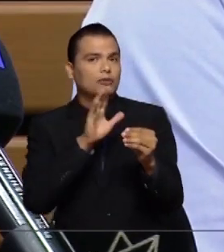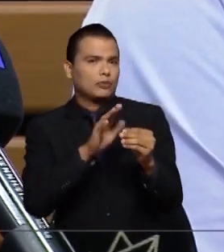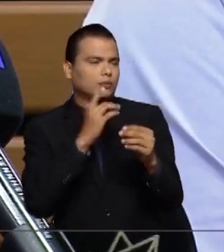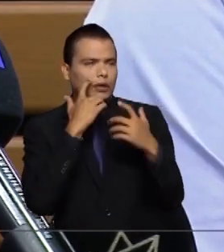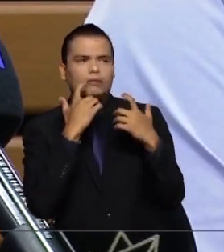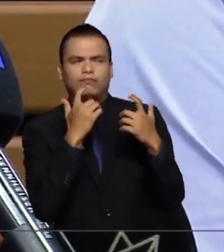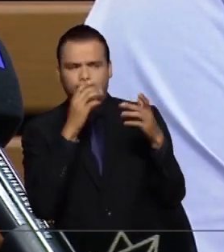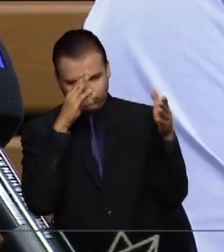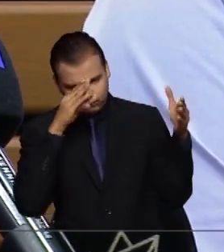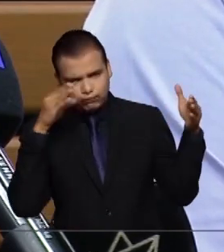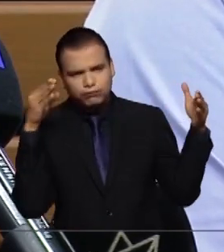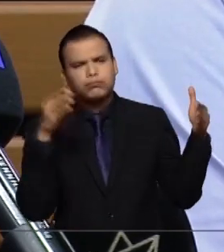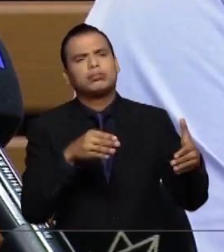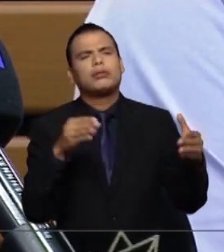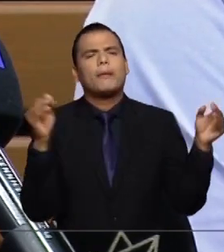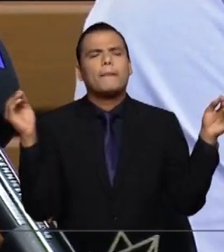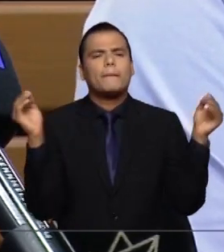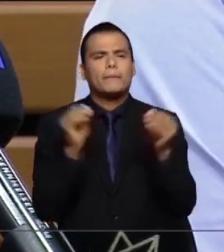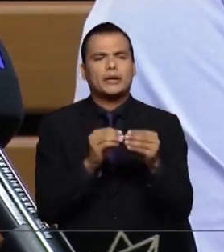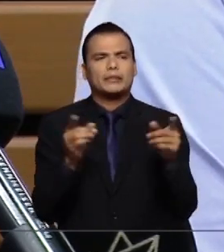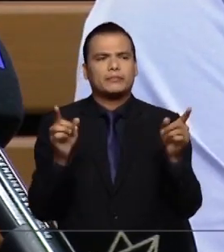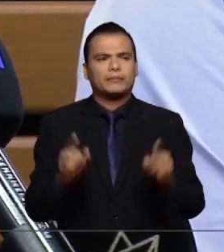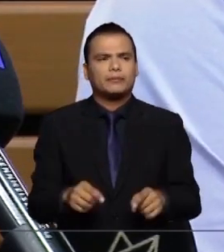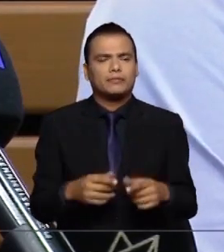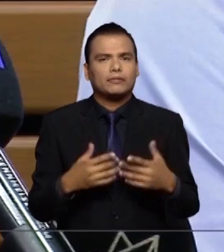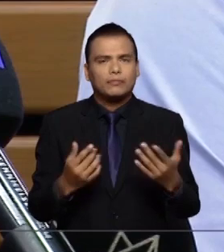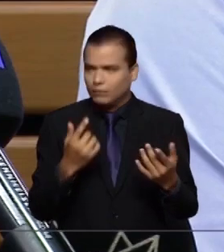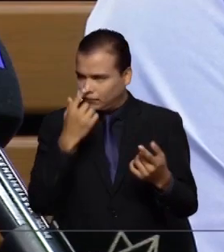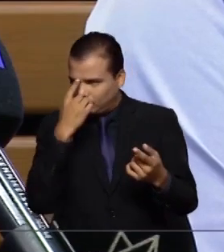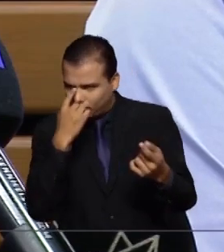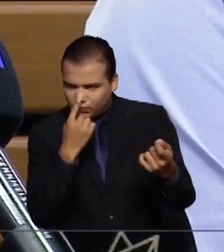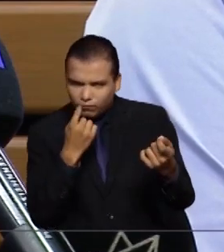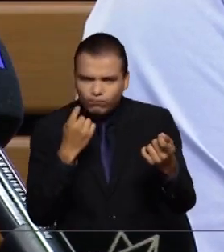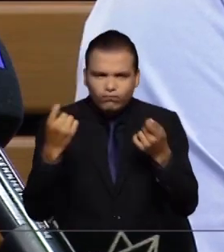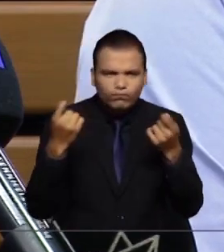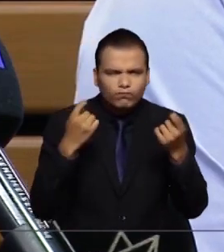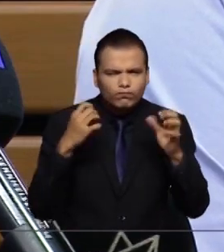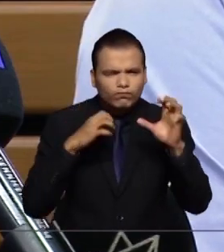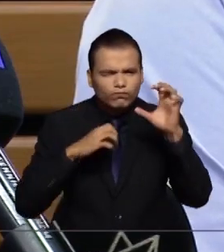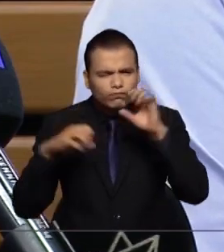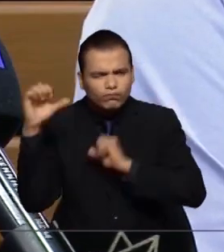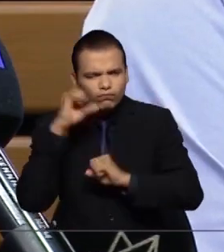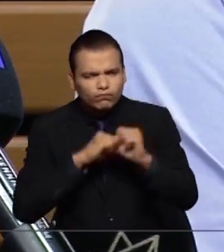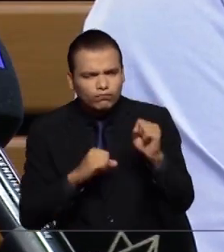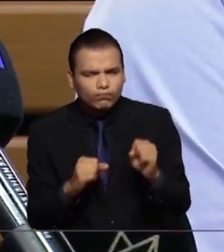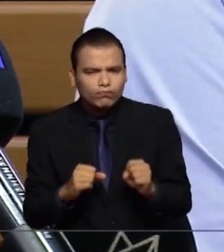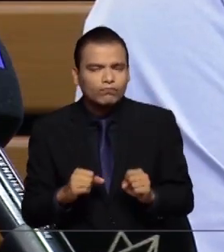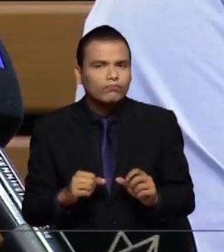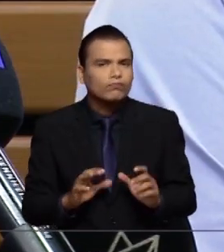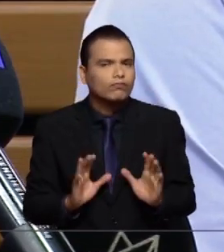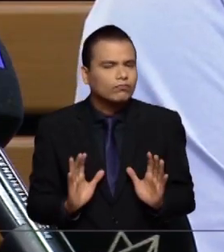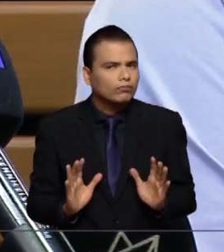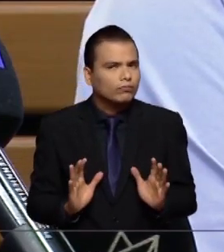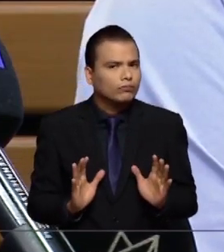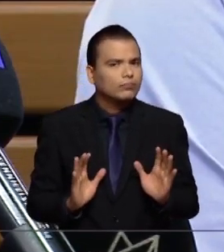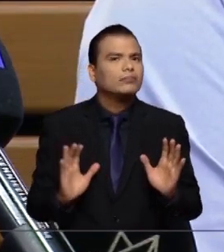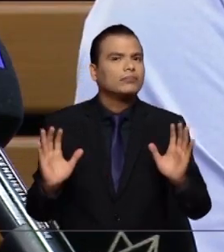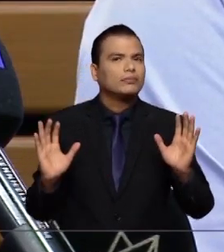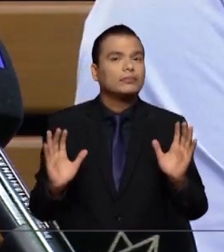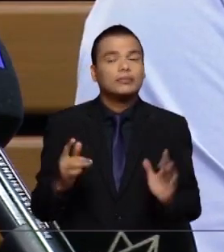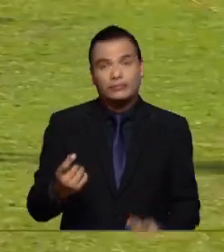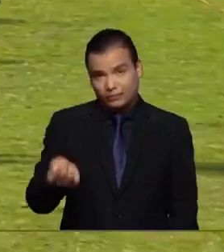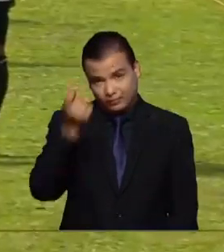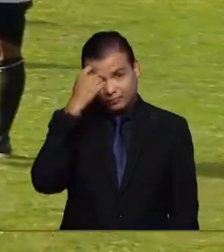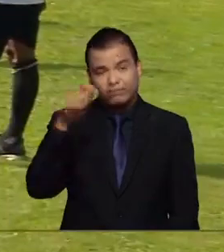hemos sumado lo que es la cultura táctica y el saber cómo comportarnos, no solamente cuando tenemos la pelota, sino cuando no